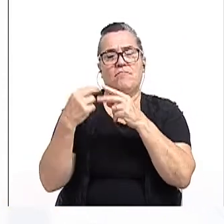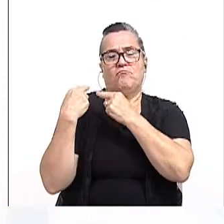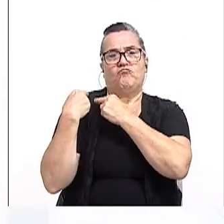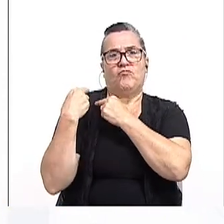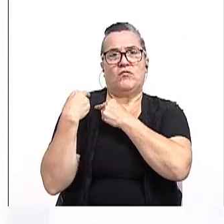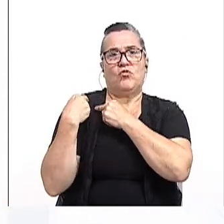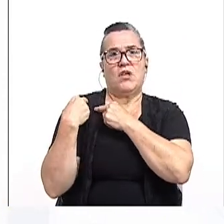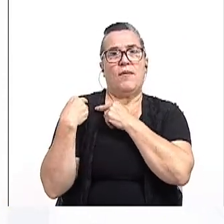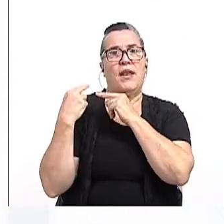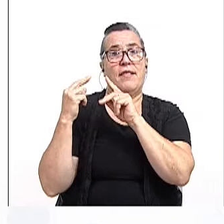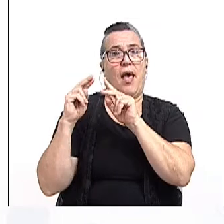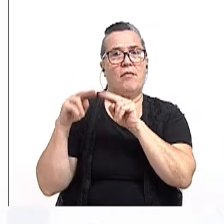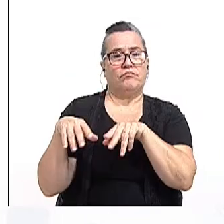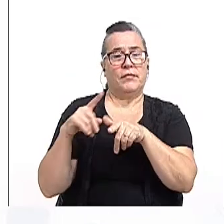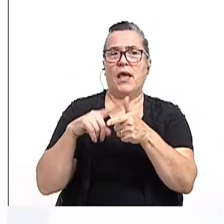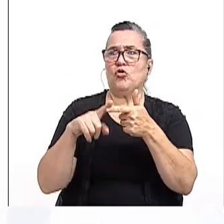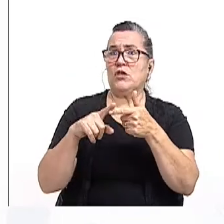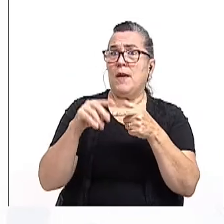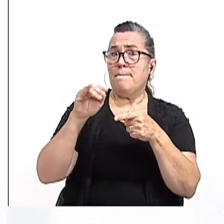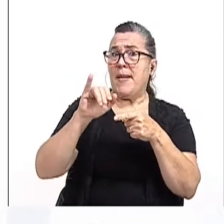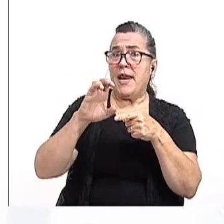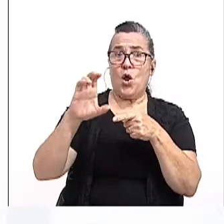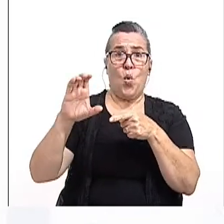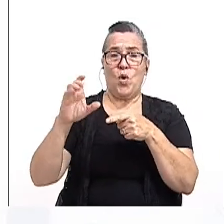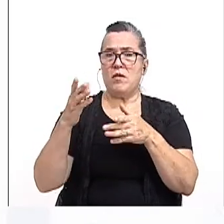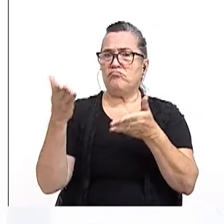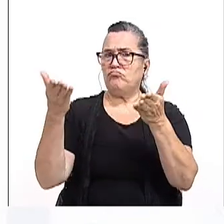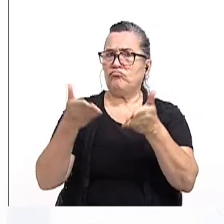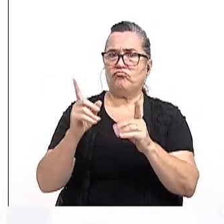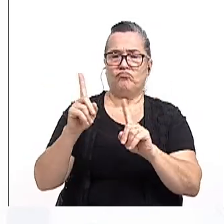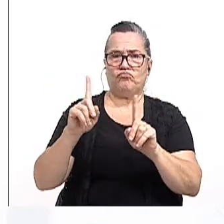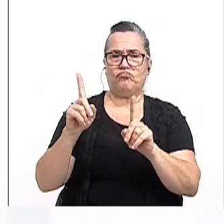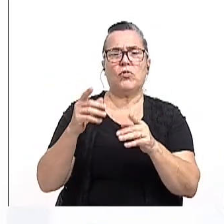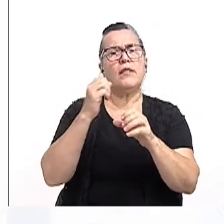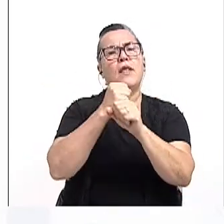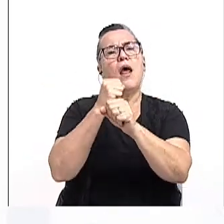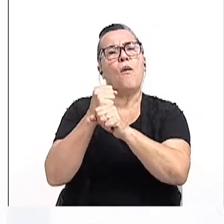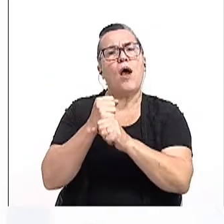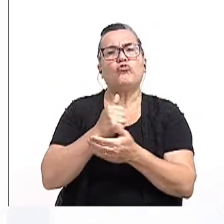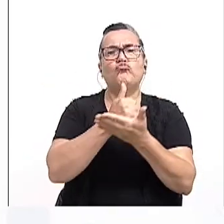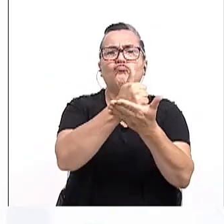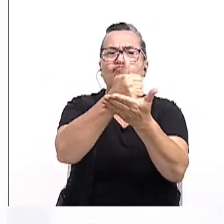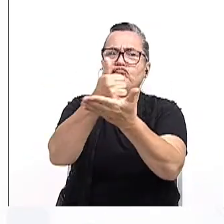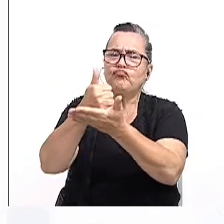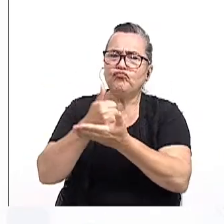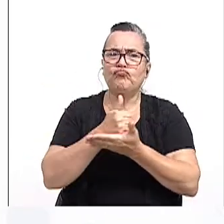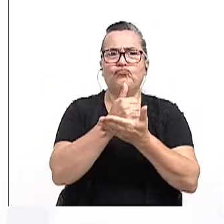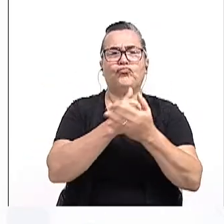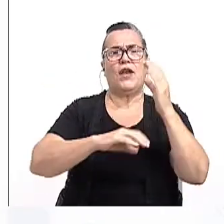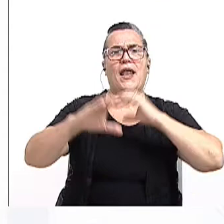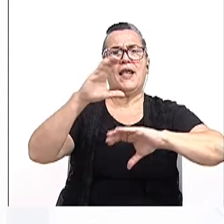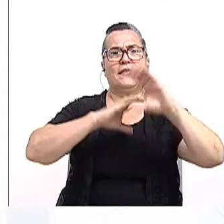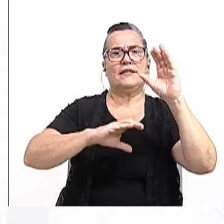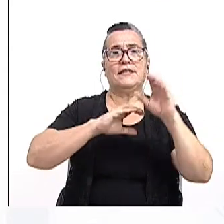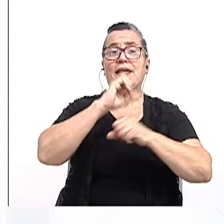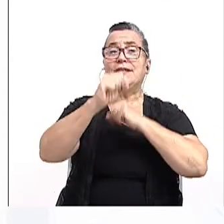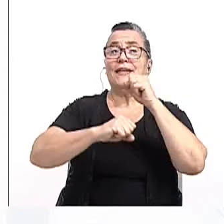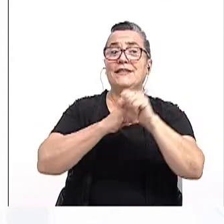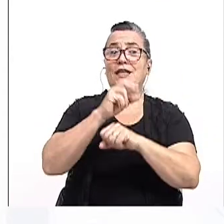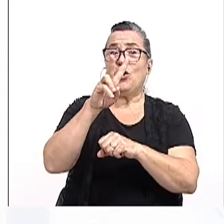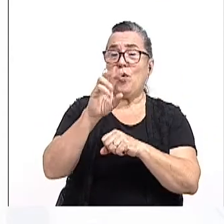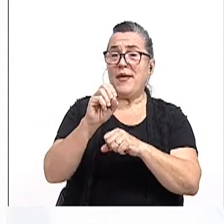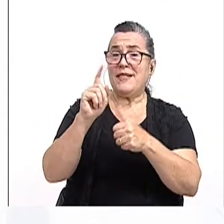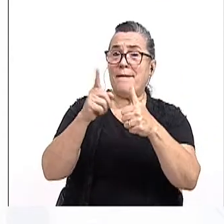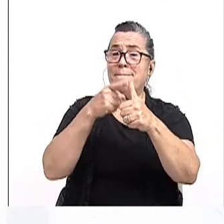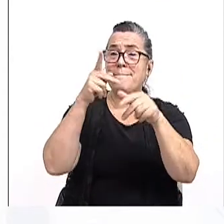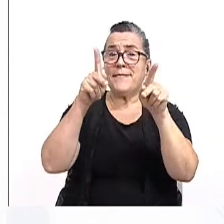responsabilidad. Marie Curie no necesita presentación. Sus trabajos supusieron contribuciones fundamentales a la ciencia del siglo XX y fue la primera